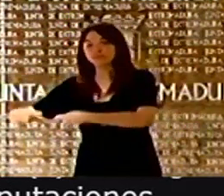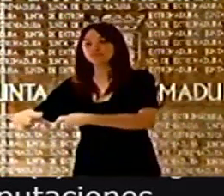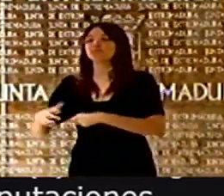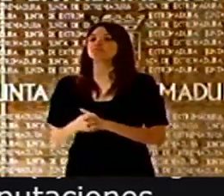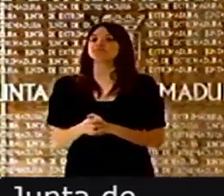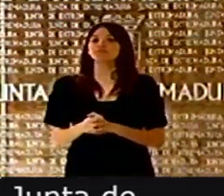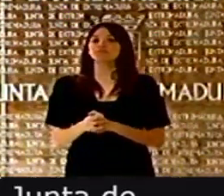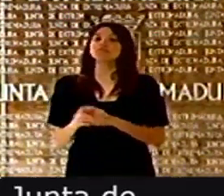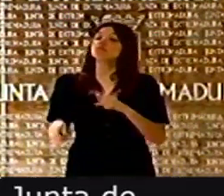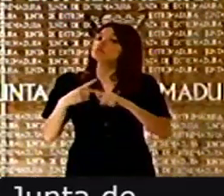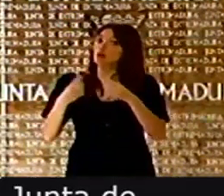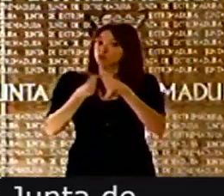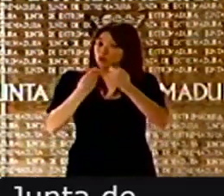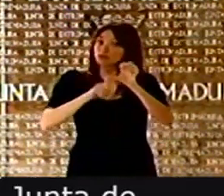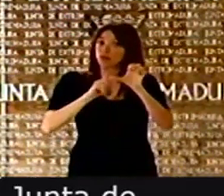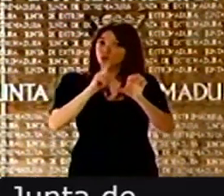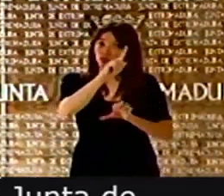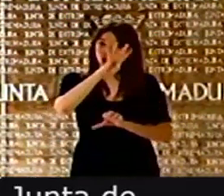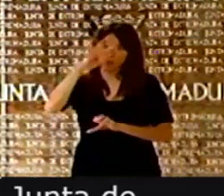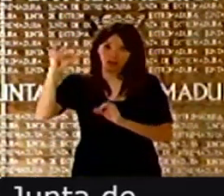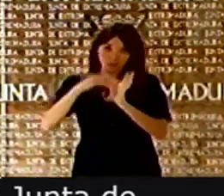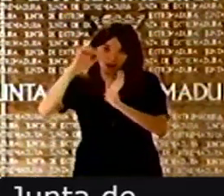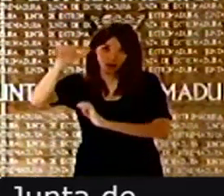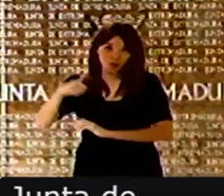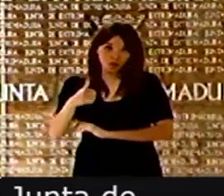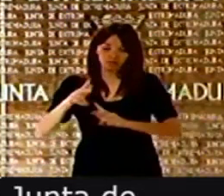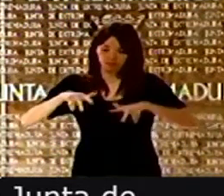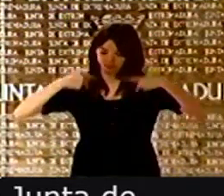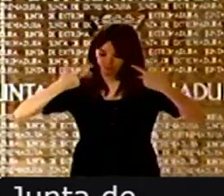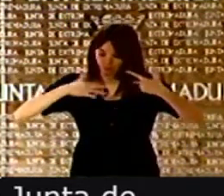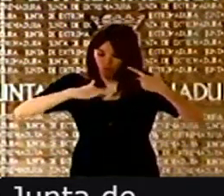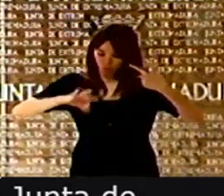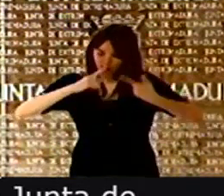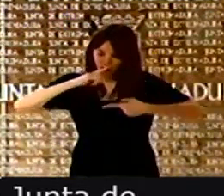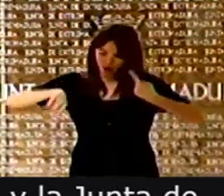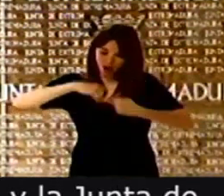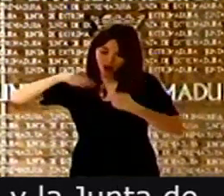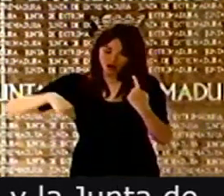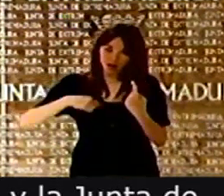140.000 euros la Junta de Extremadura, que nos permite anualmente